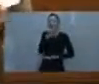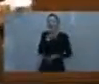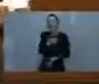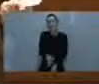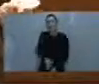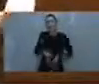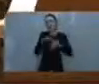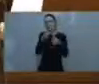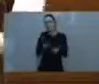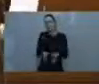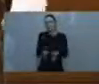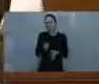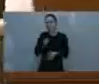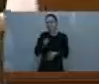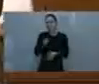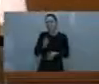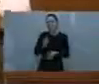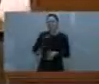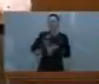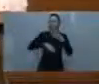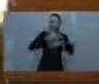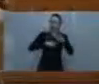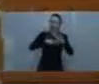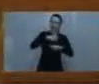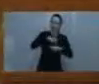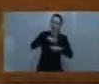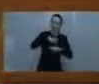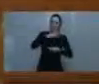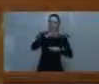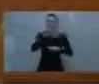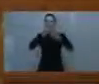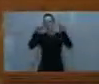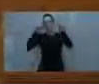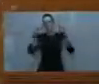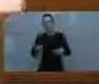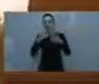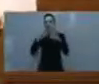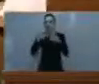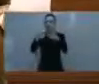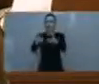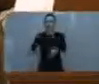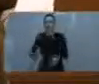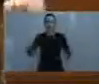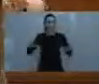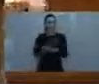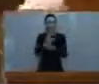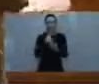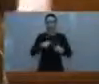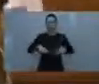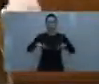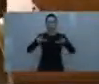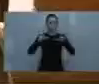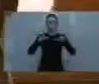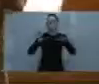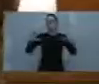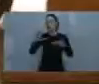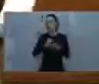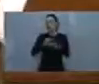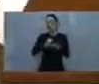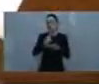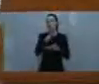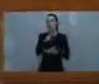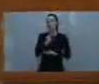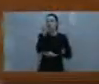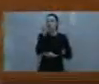claro, esto no se puede hacer porque hay unos presupuestos prorrogados. Y lo repiten todos, con mayor o menor fortuna, pero oiga,